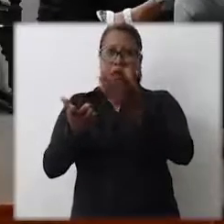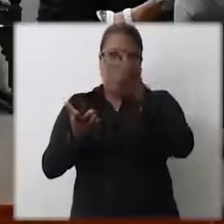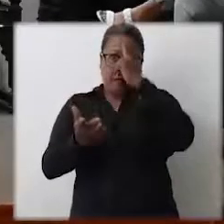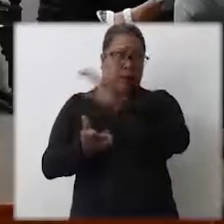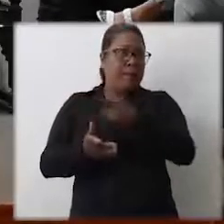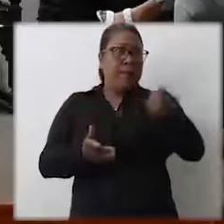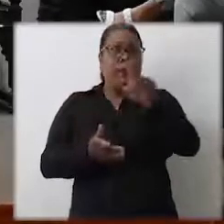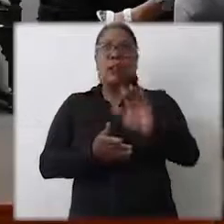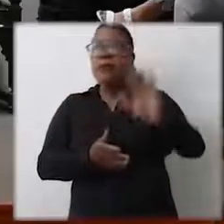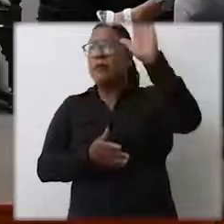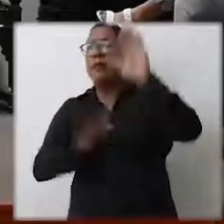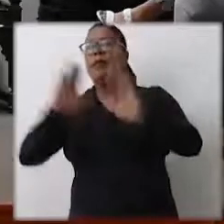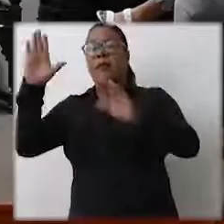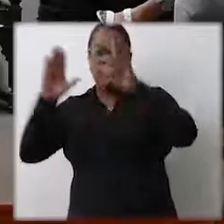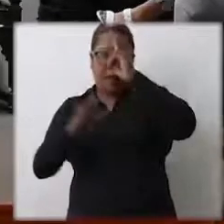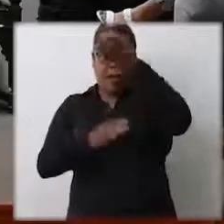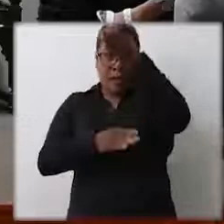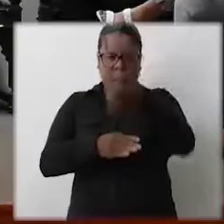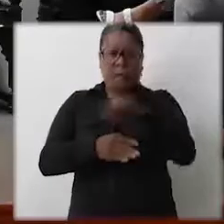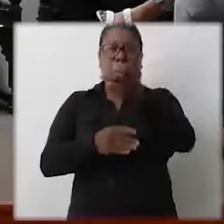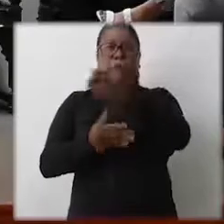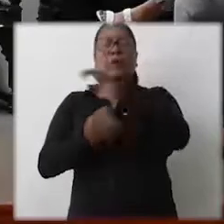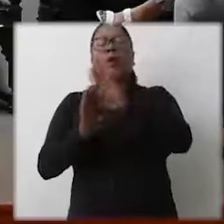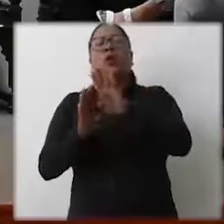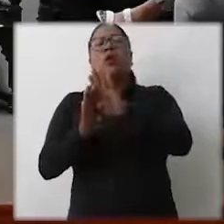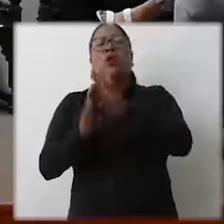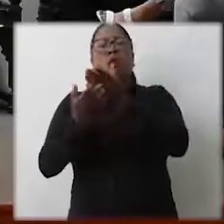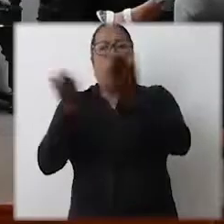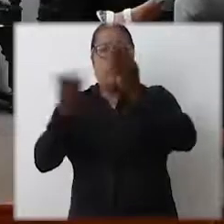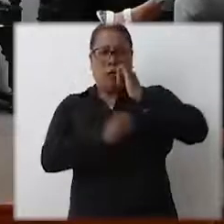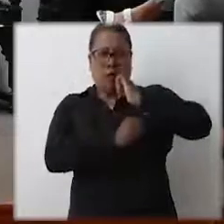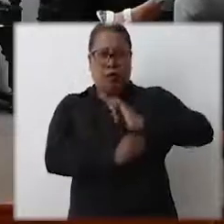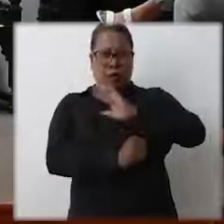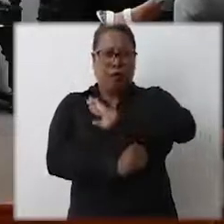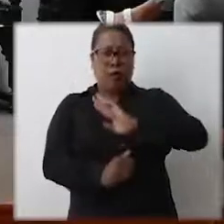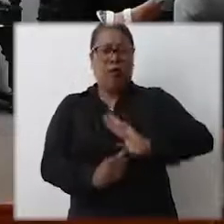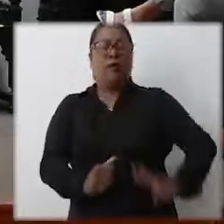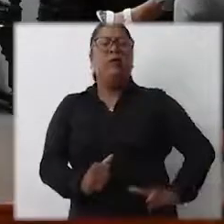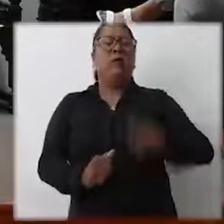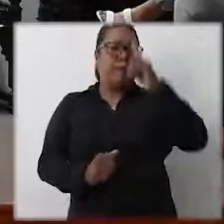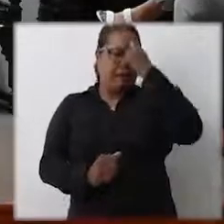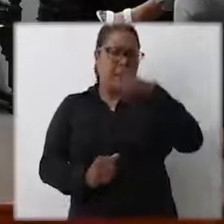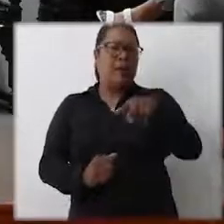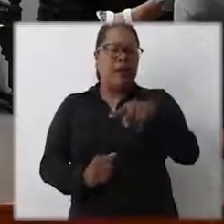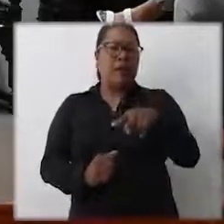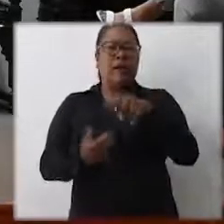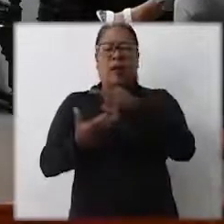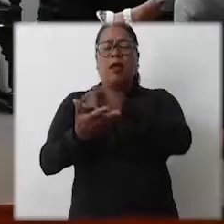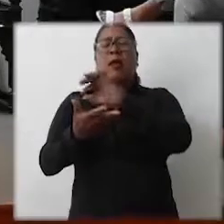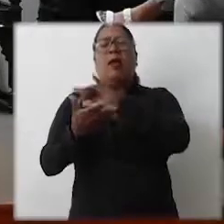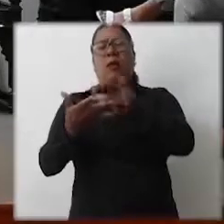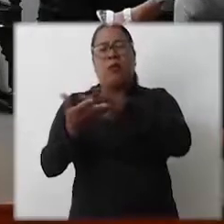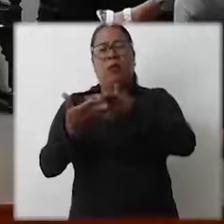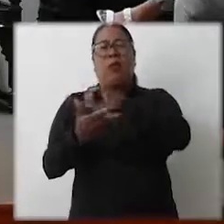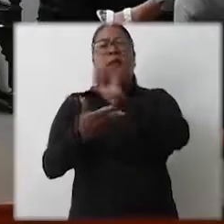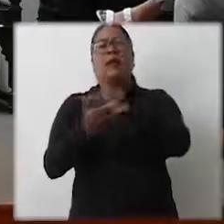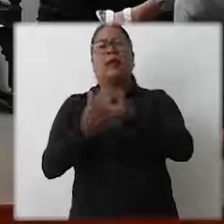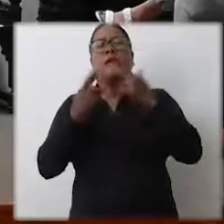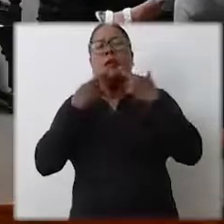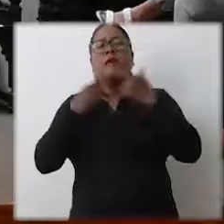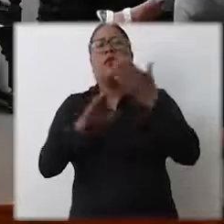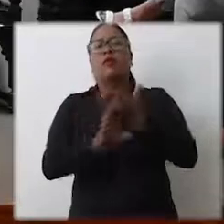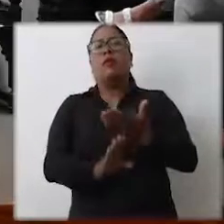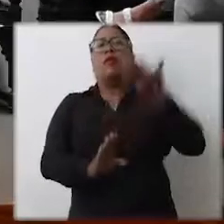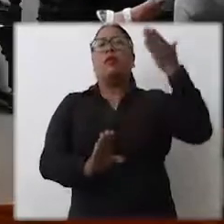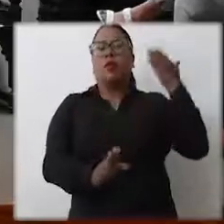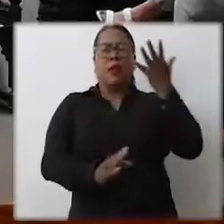febrero, ambas del presente año. En votación económica se pregunta si es de aprobarse la dispensa de la lectura del proyecto